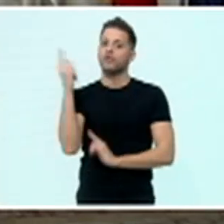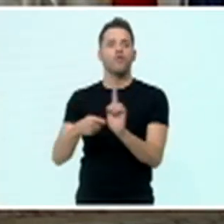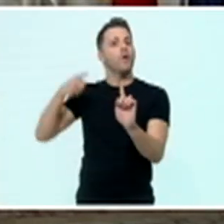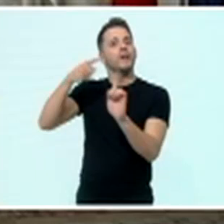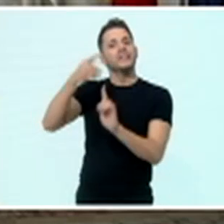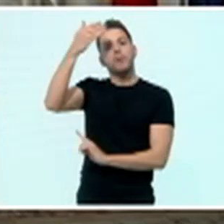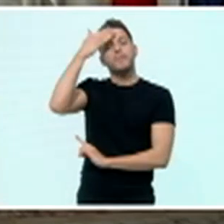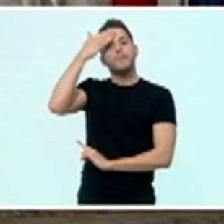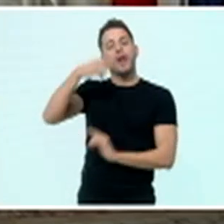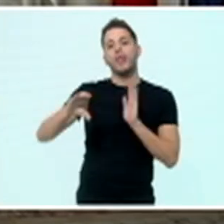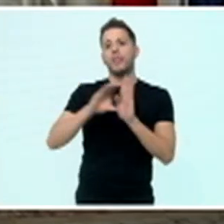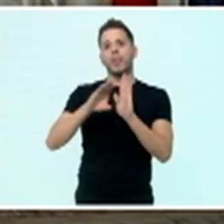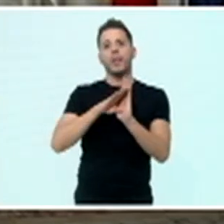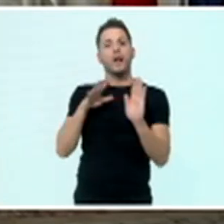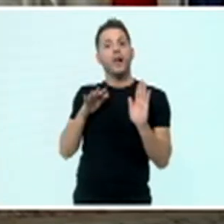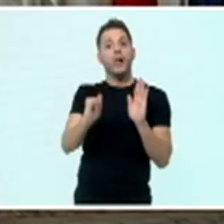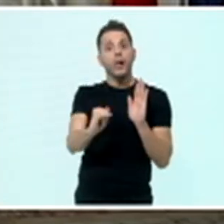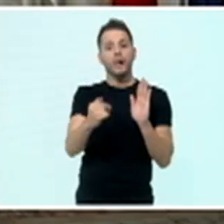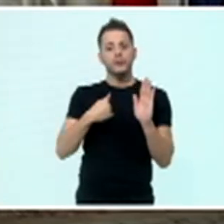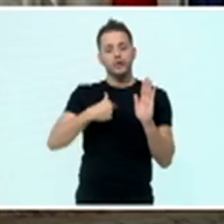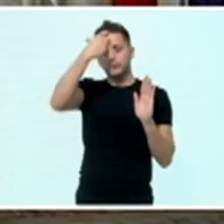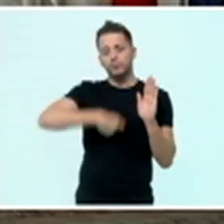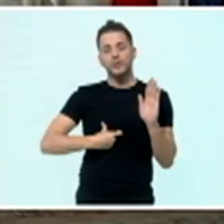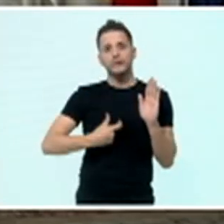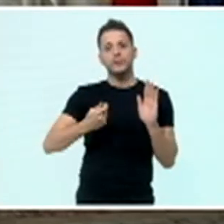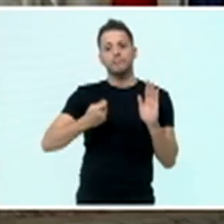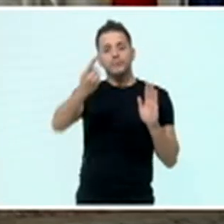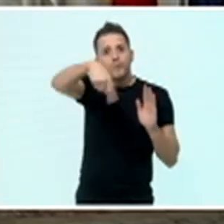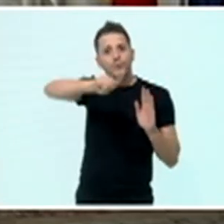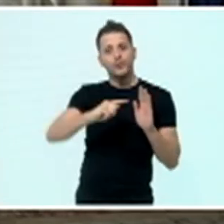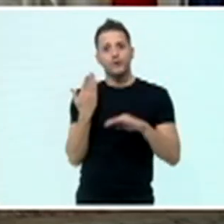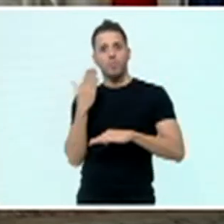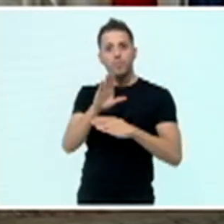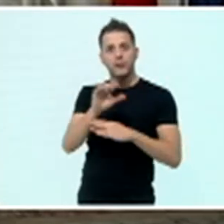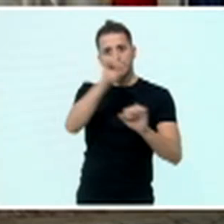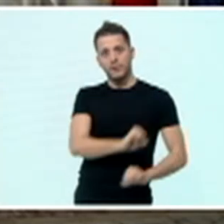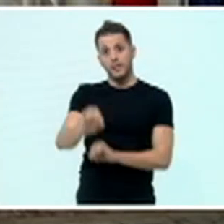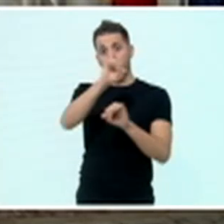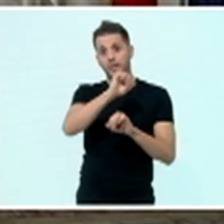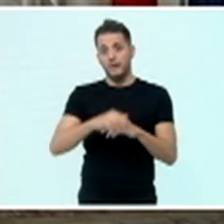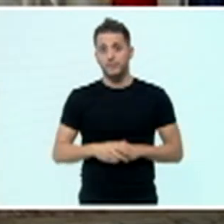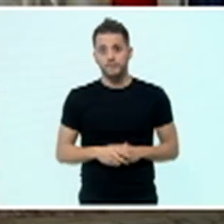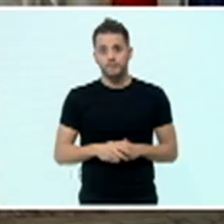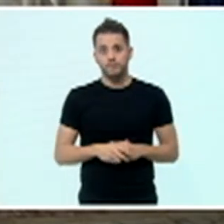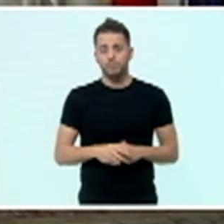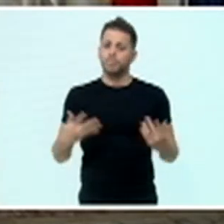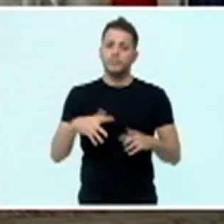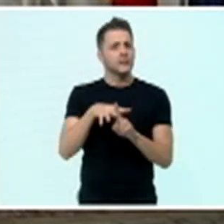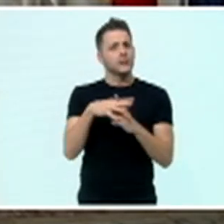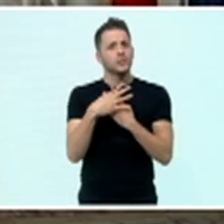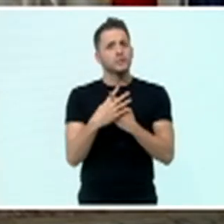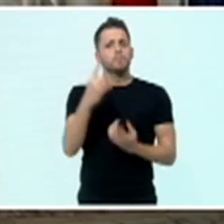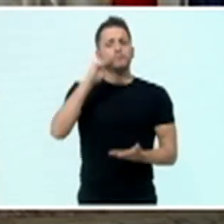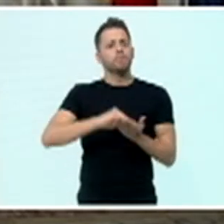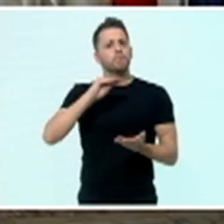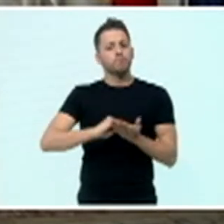objetivos que ampara la Constitución y que yo voy a defender en nombre de todos vosotros. Son momentos a veces difíciles los que